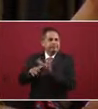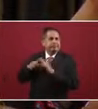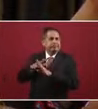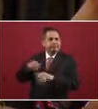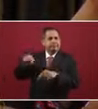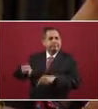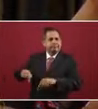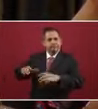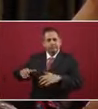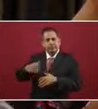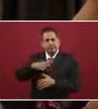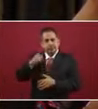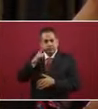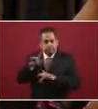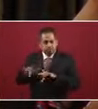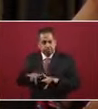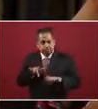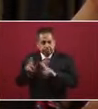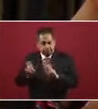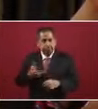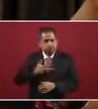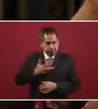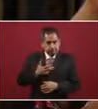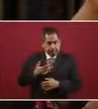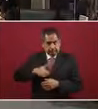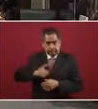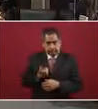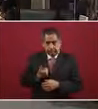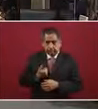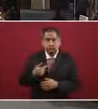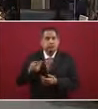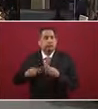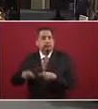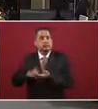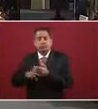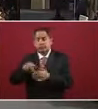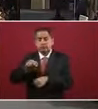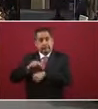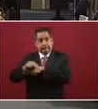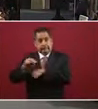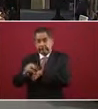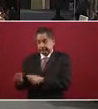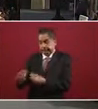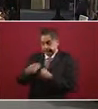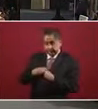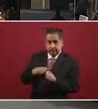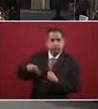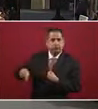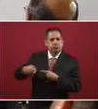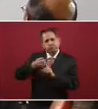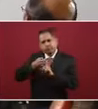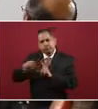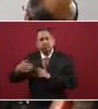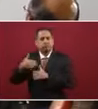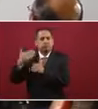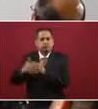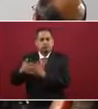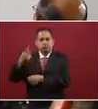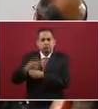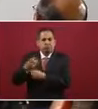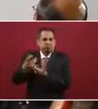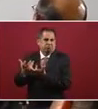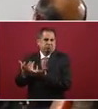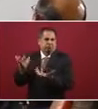yo escuché unas grabaciones, las tengo en mi poder, de gente de Nicaragua que están organizando una segunda